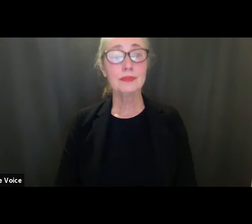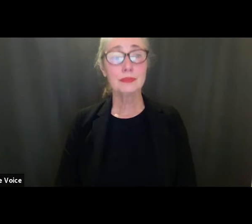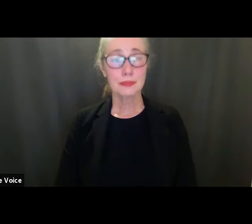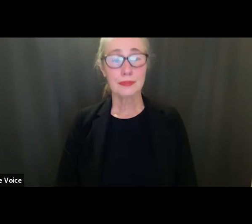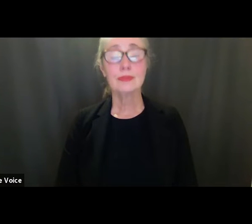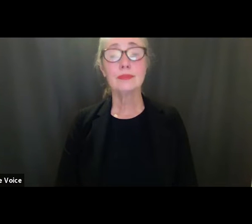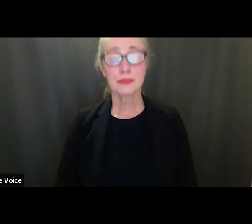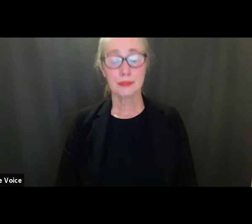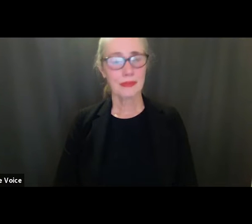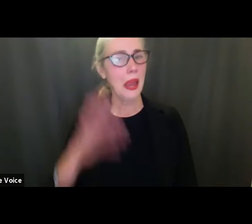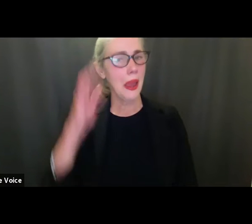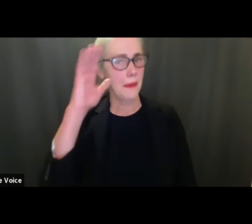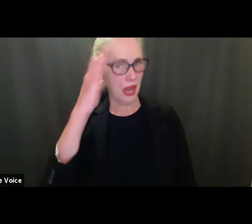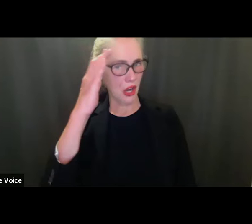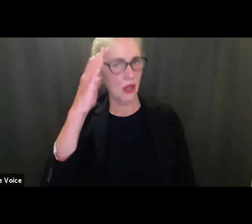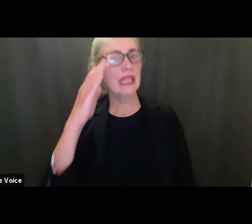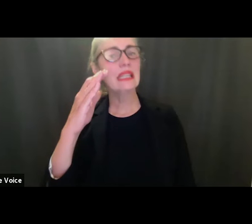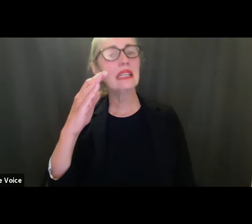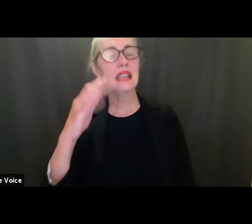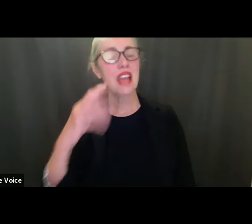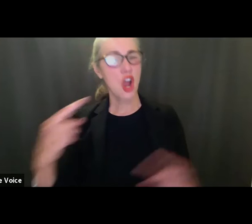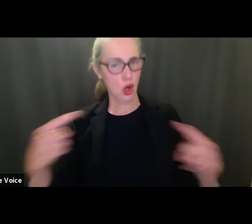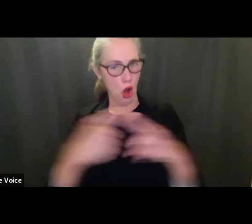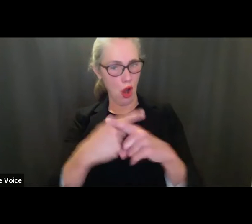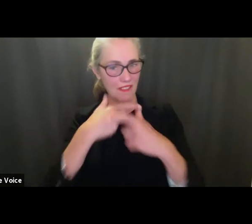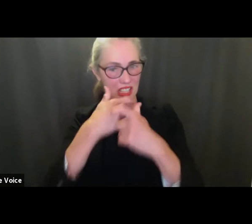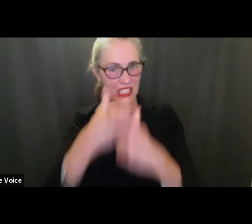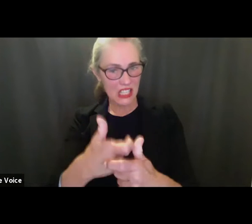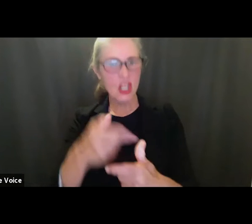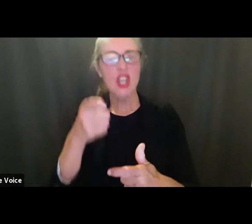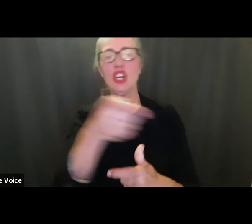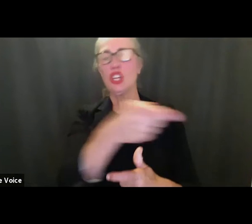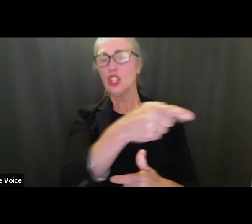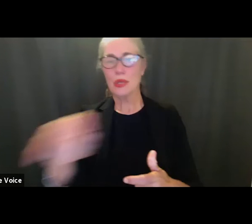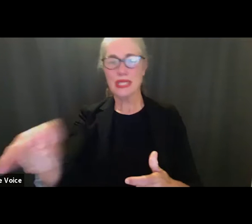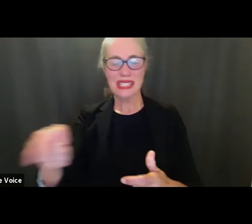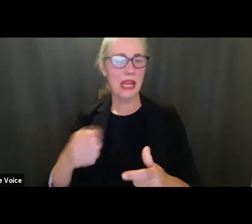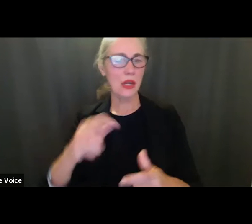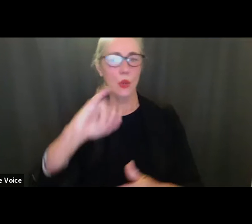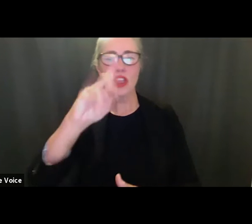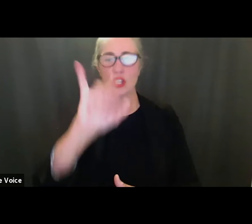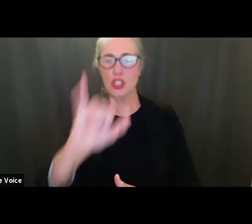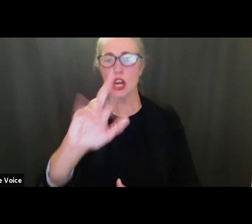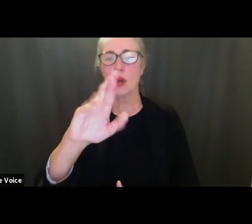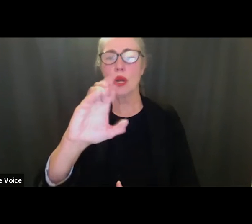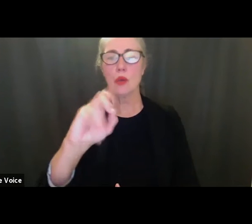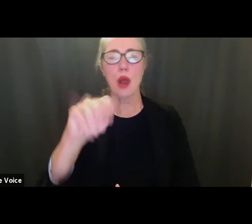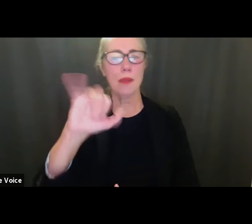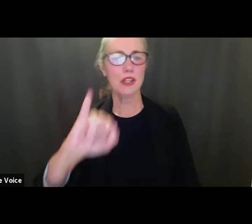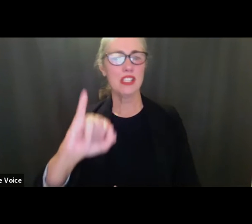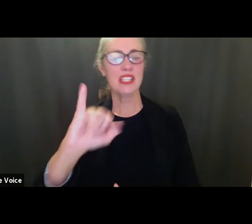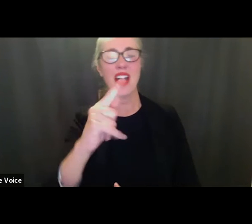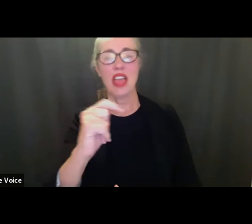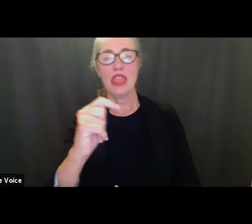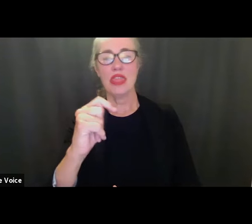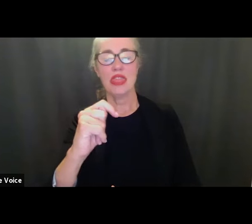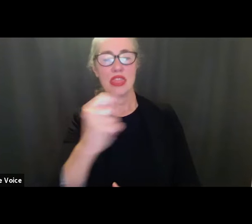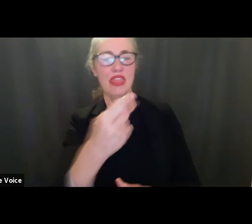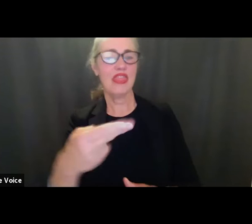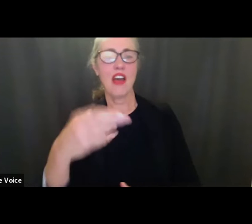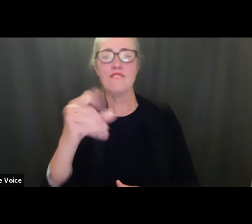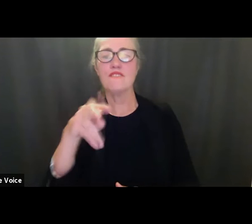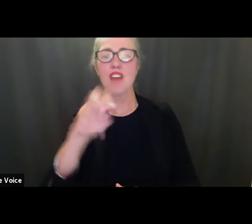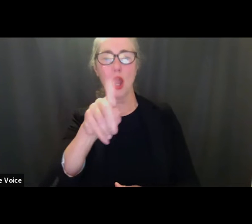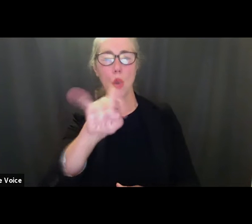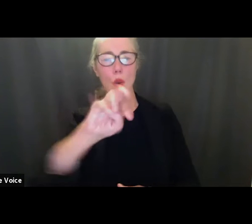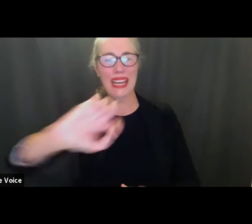Pues parece ser que hay un conflicto de interés, Laura Capps. Usted está en Newsmakers con Jerry Roberts. Usted dijo que tiene